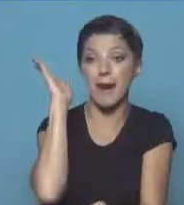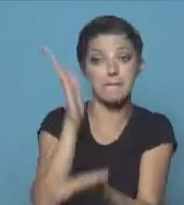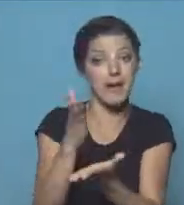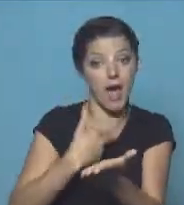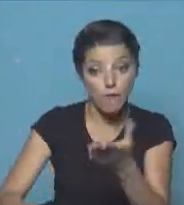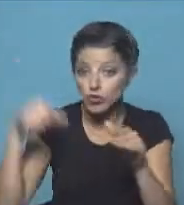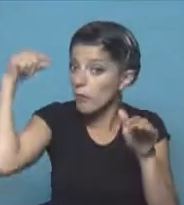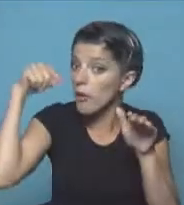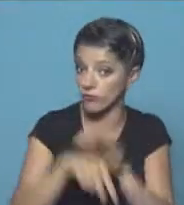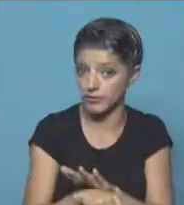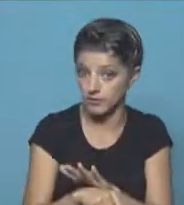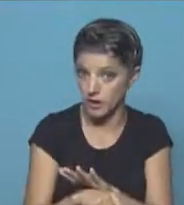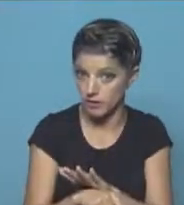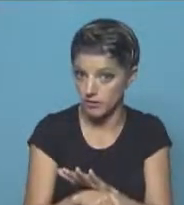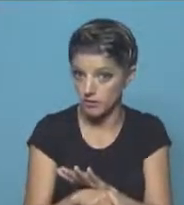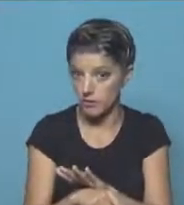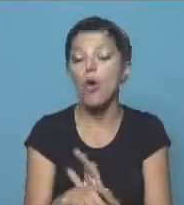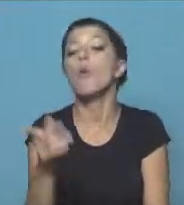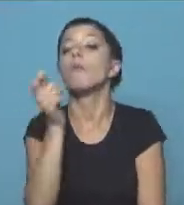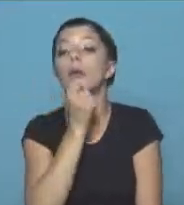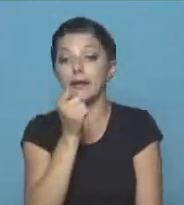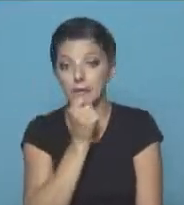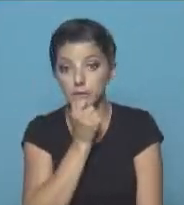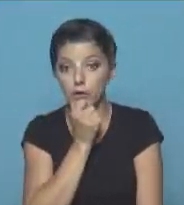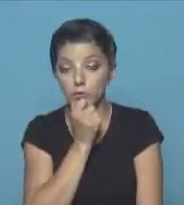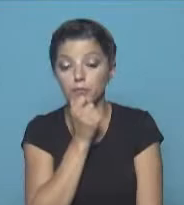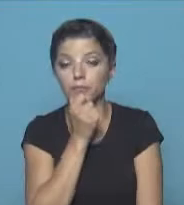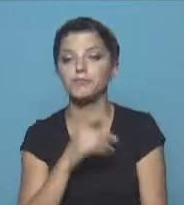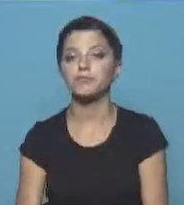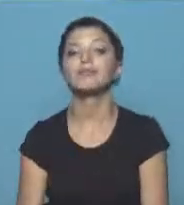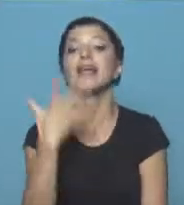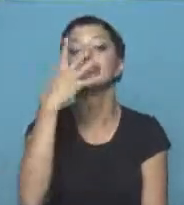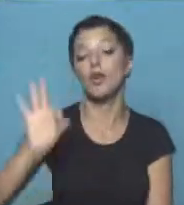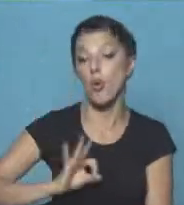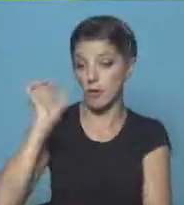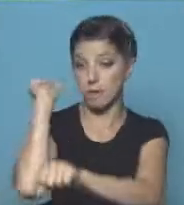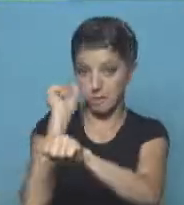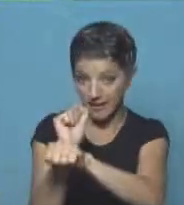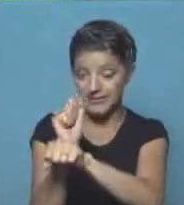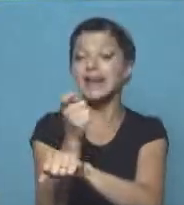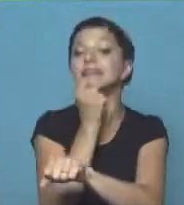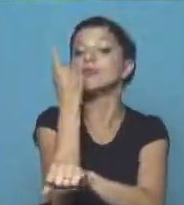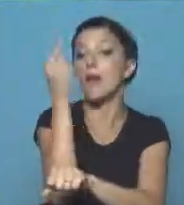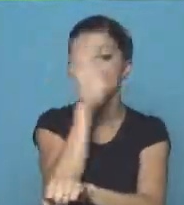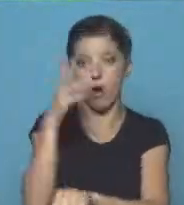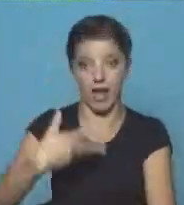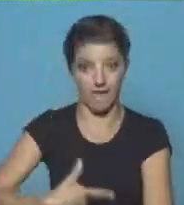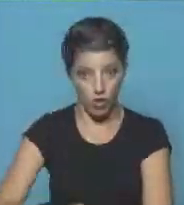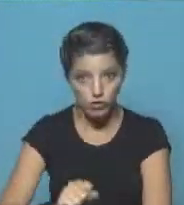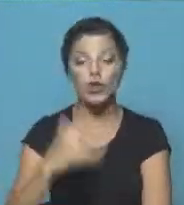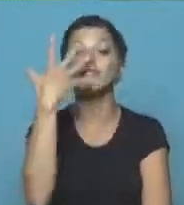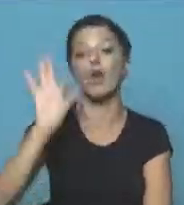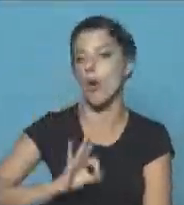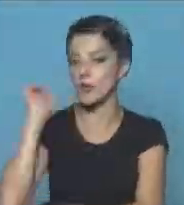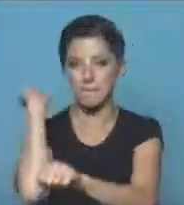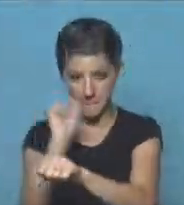de la manera en que lo quieren hacer, por ejemplo, mandando a la cárcel por 5 años a la mujer que se haya hecho un aborto.